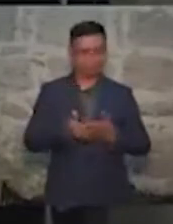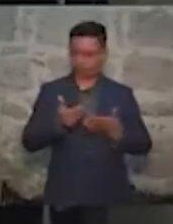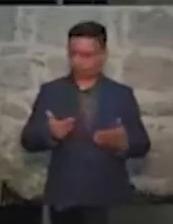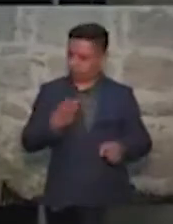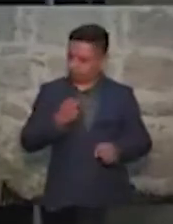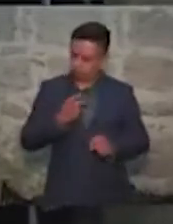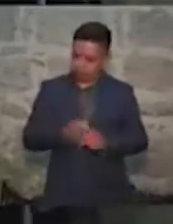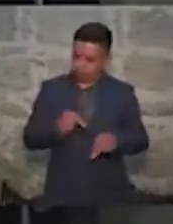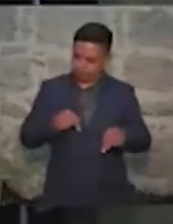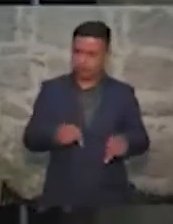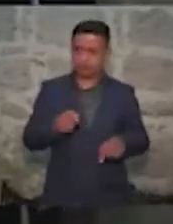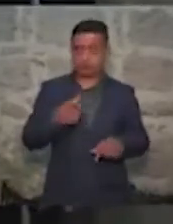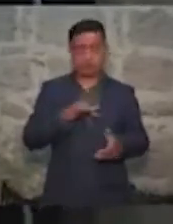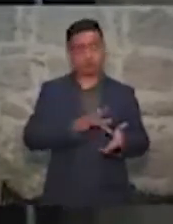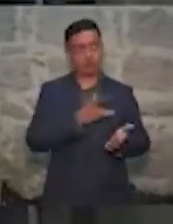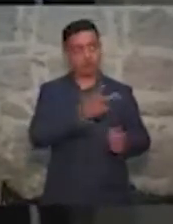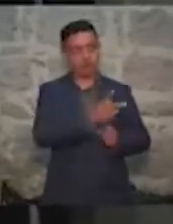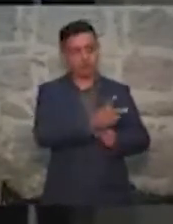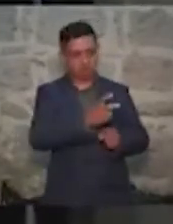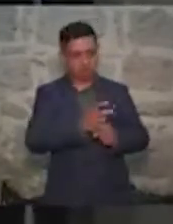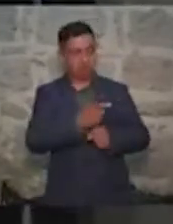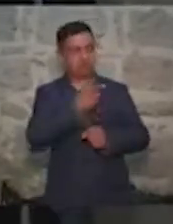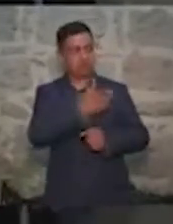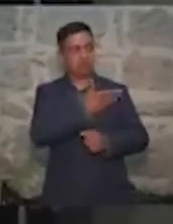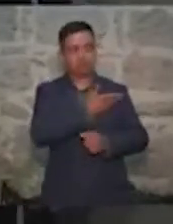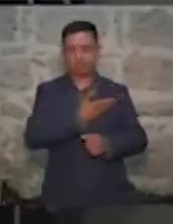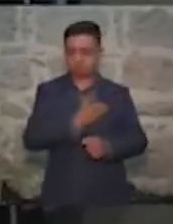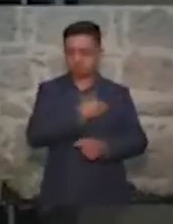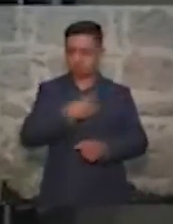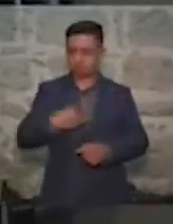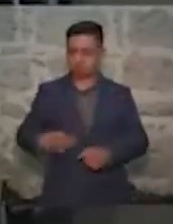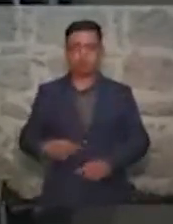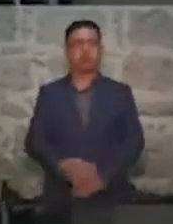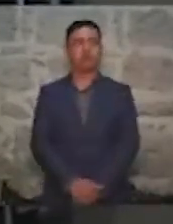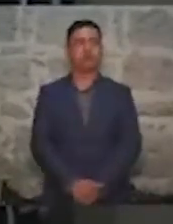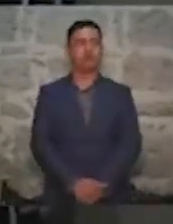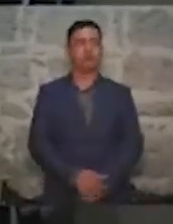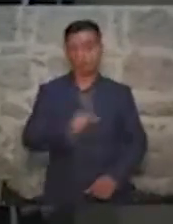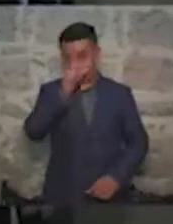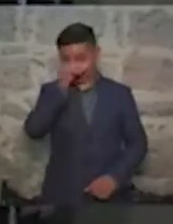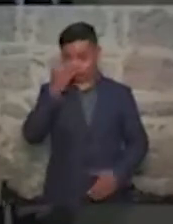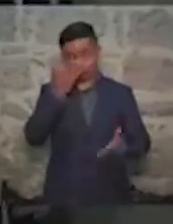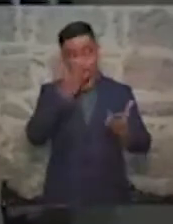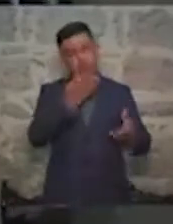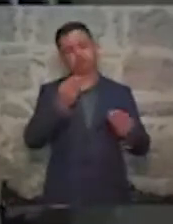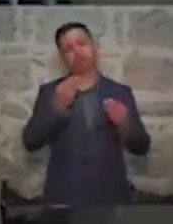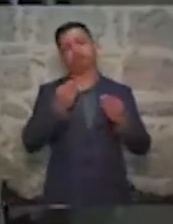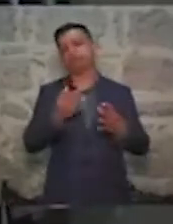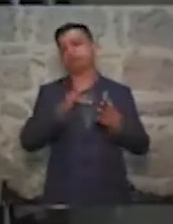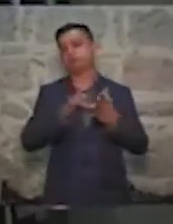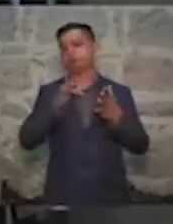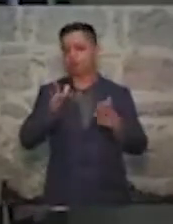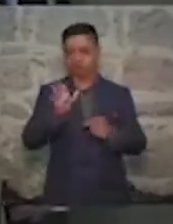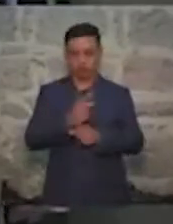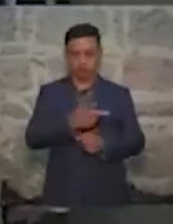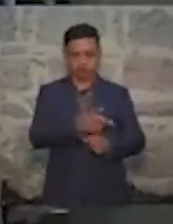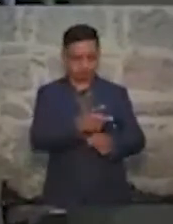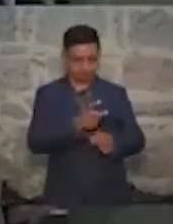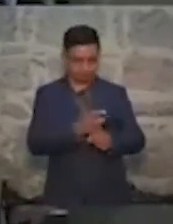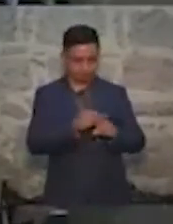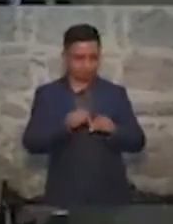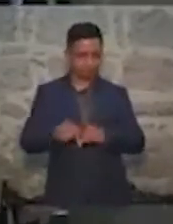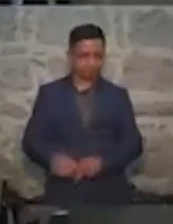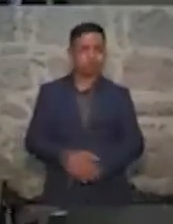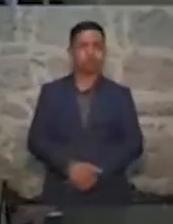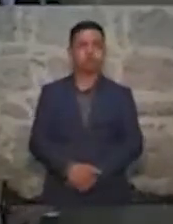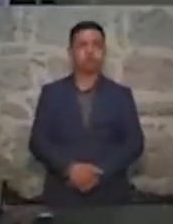por regresar esta dignidad a nuestra policía de Morelia. Porque lo he dicho, lo empecé a decir,